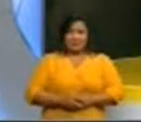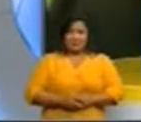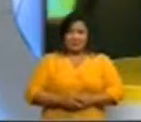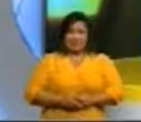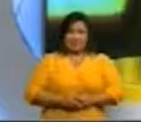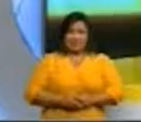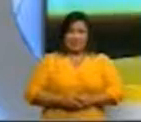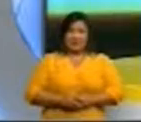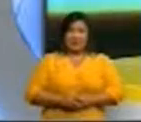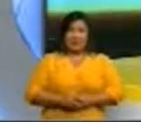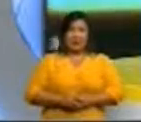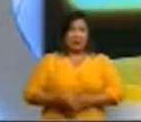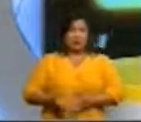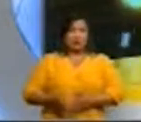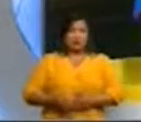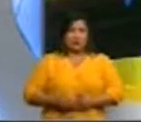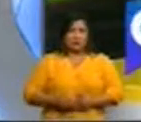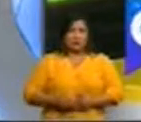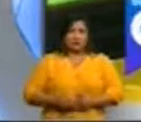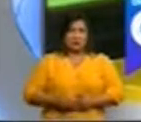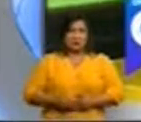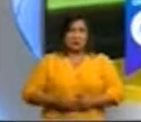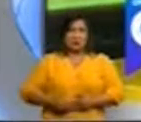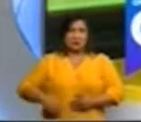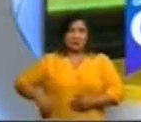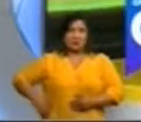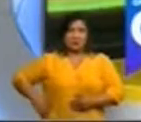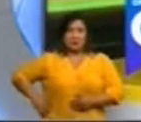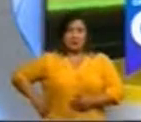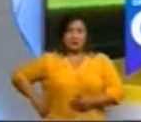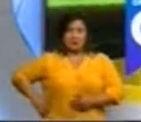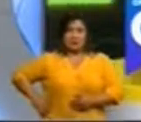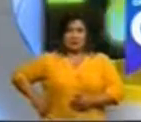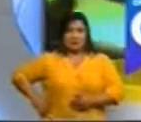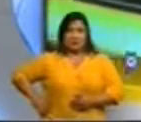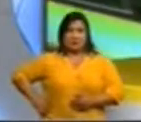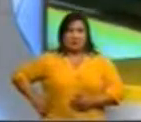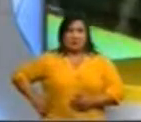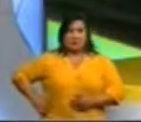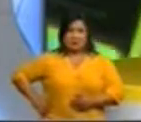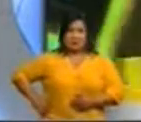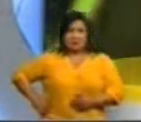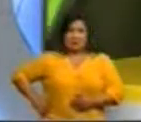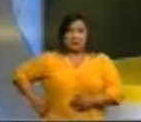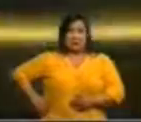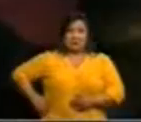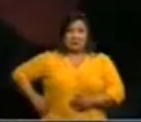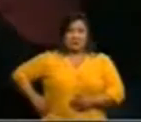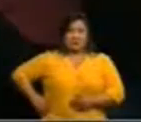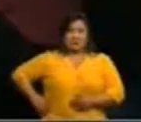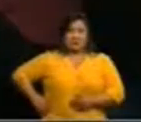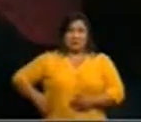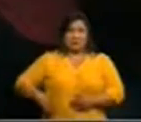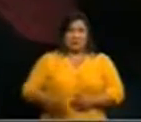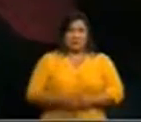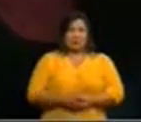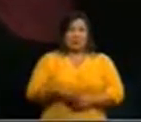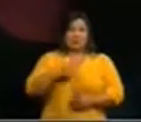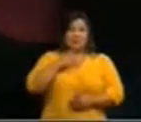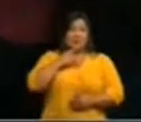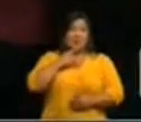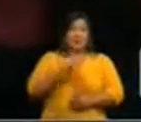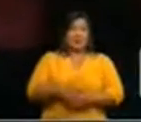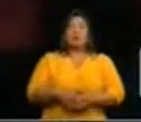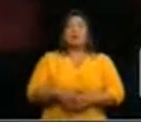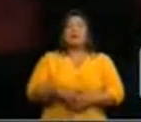Vanessa Robles está en el City Mall y nos cuenta cómo esperan los niños la llegada de Papá Noel. La Navidad ya